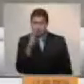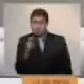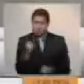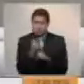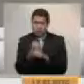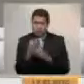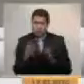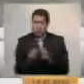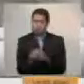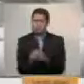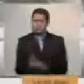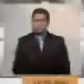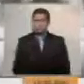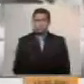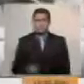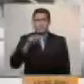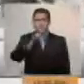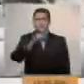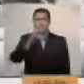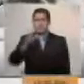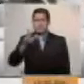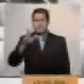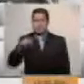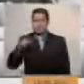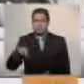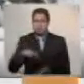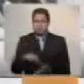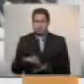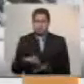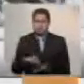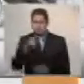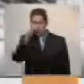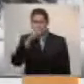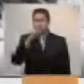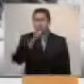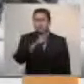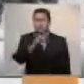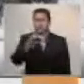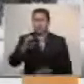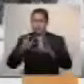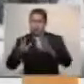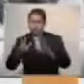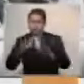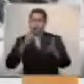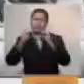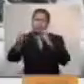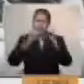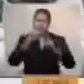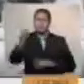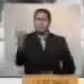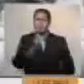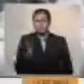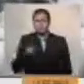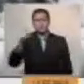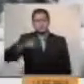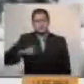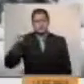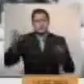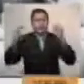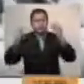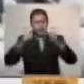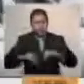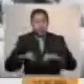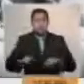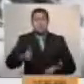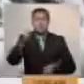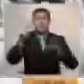trabajemos en función de eso. Desde el 23 de noviembre que fue electo gobernador del estado del año 2008, llamé a un diálogo. Venezuela necesita un diálogo y una concertación. Más